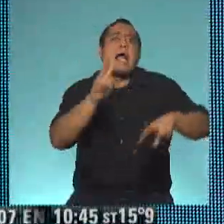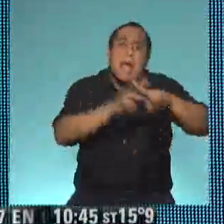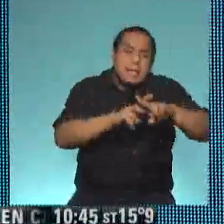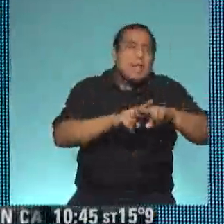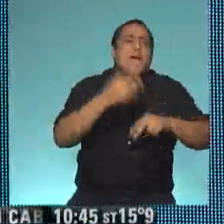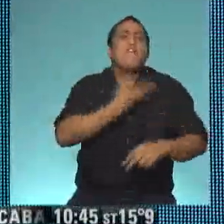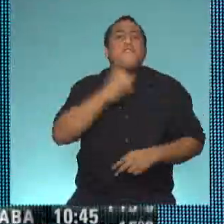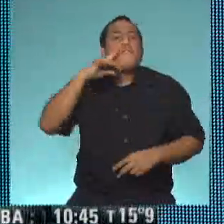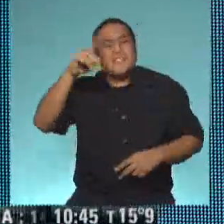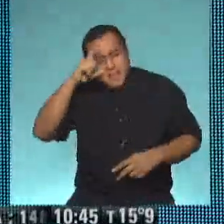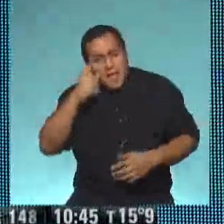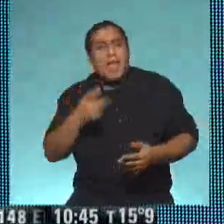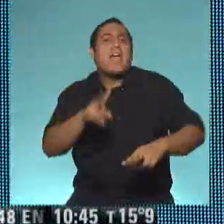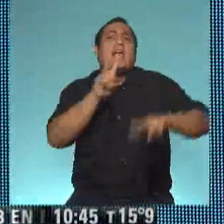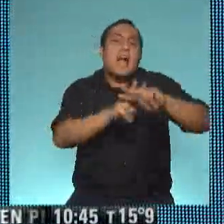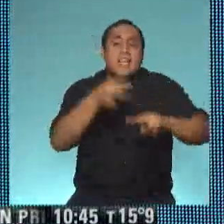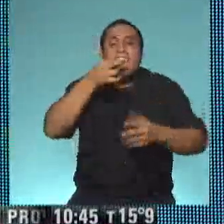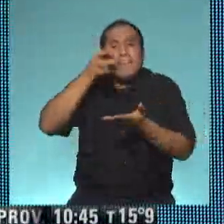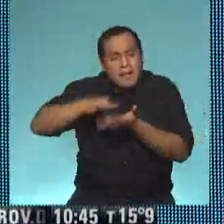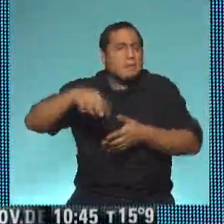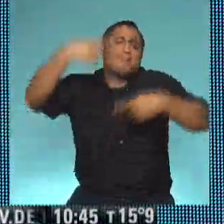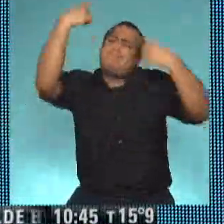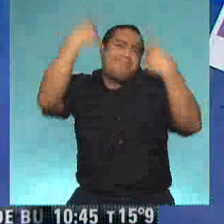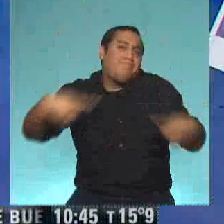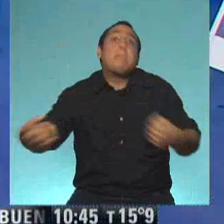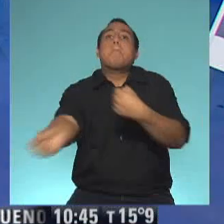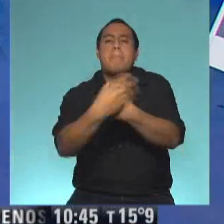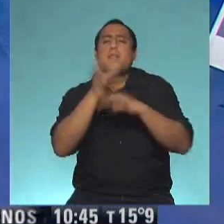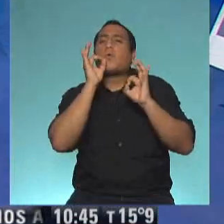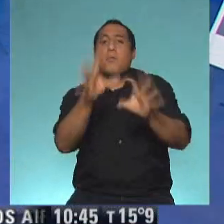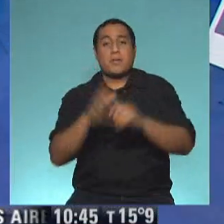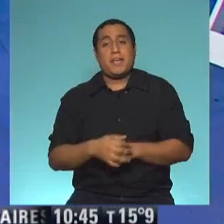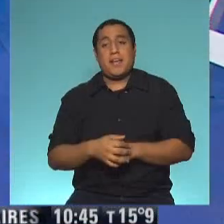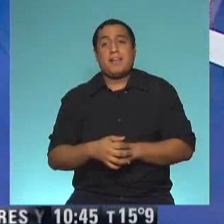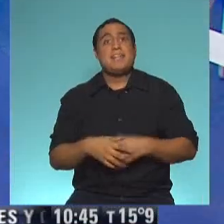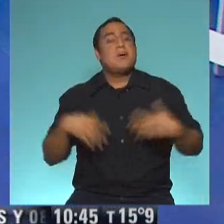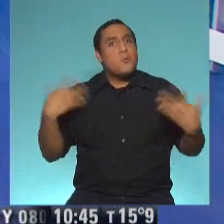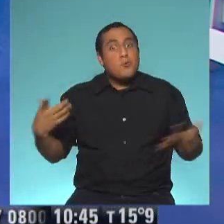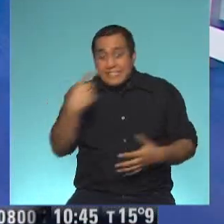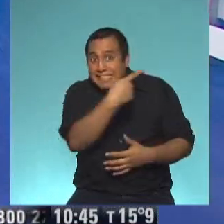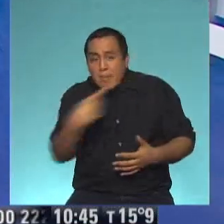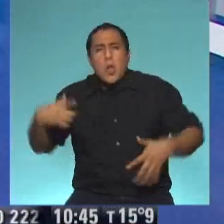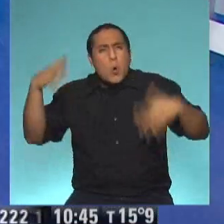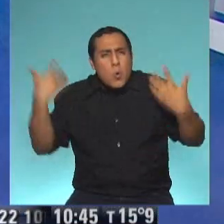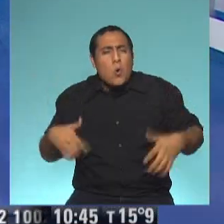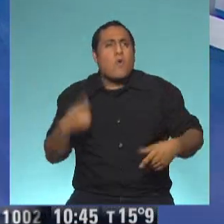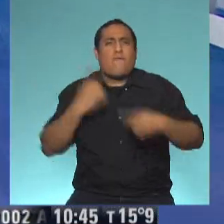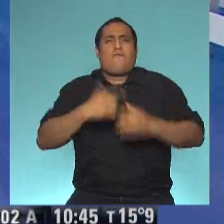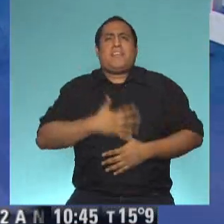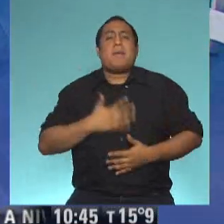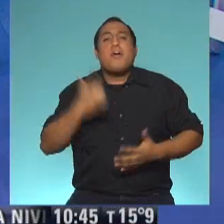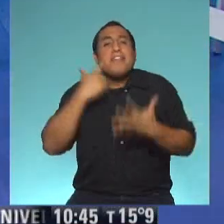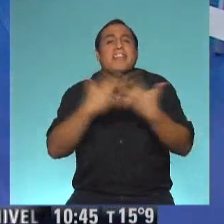noticias hasta el de tras un diente hasta lo que ustedes quieren y llegamos al fin de semana esta semana hicimos de todo festejamos el día de los jardines